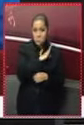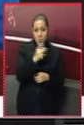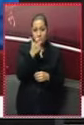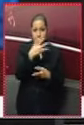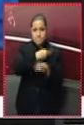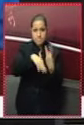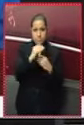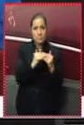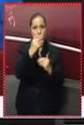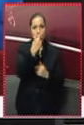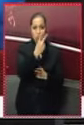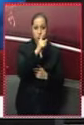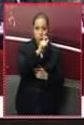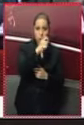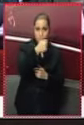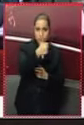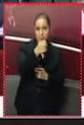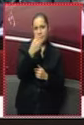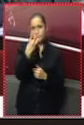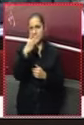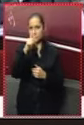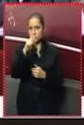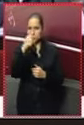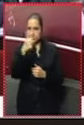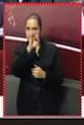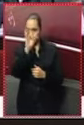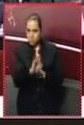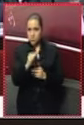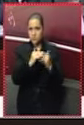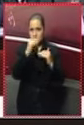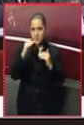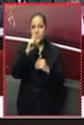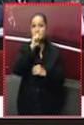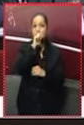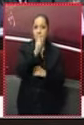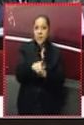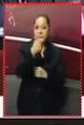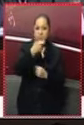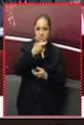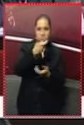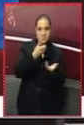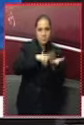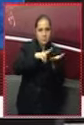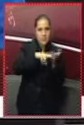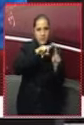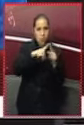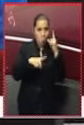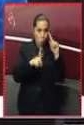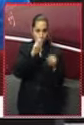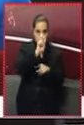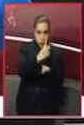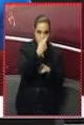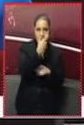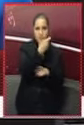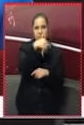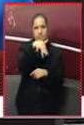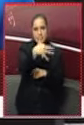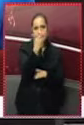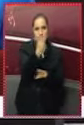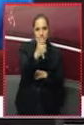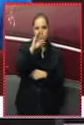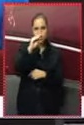en el próximo año, un tipo de cambio, esto es importante, de 15 pesos con 90 centavos para cada dólar y estima una